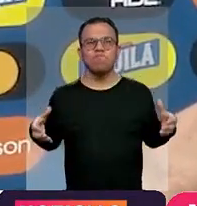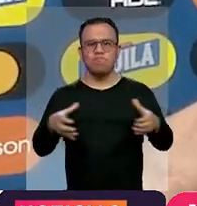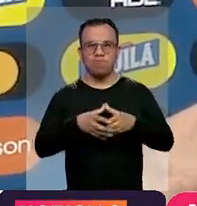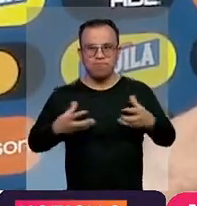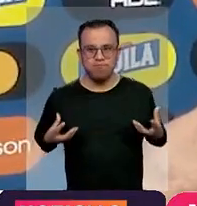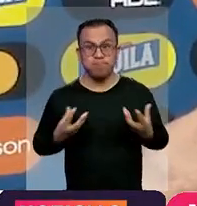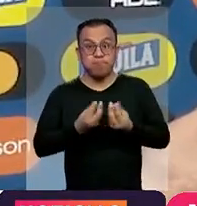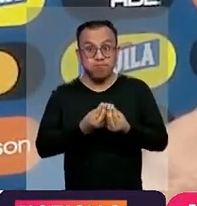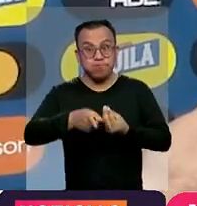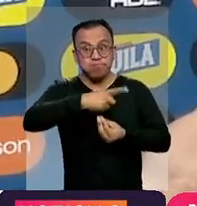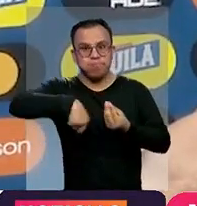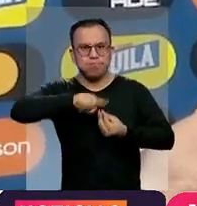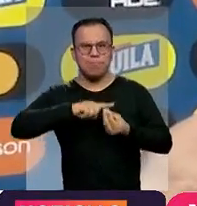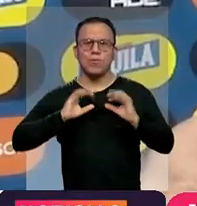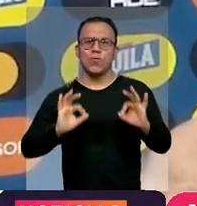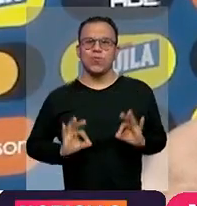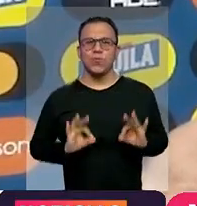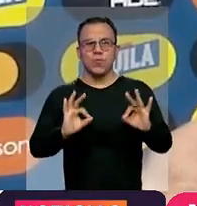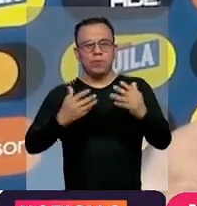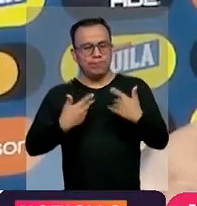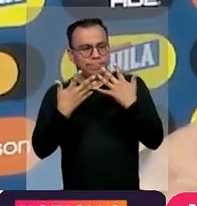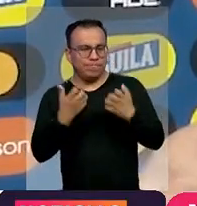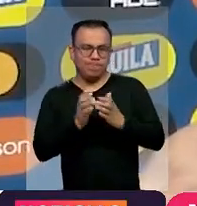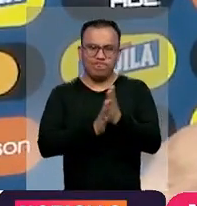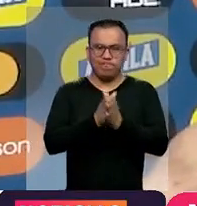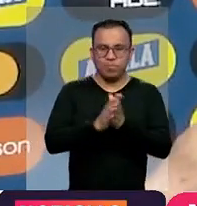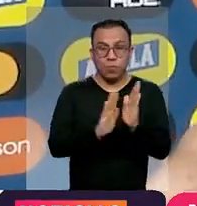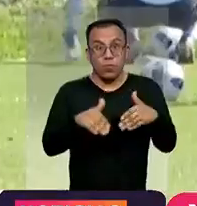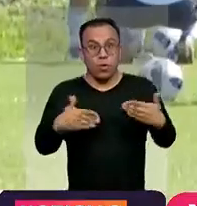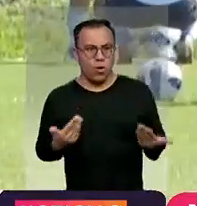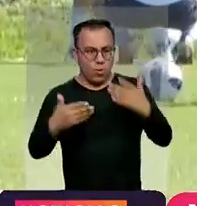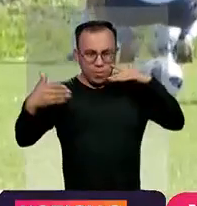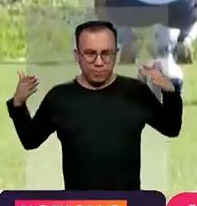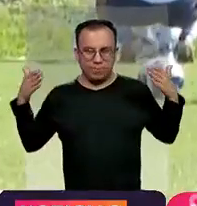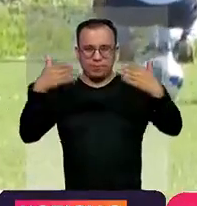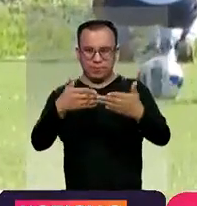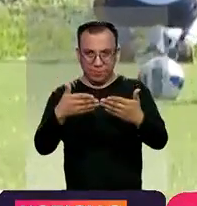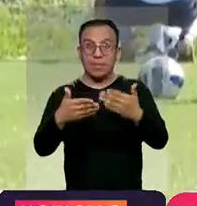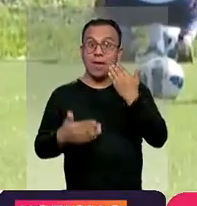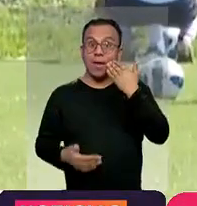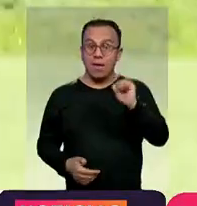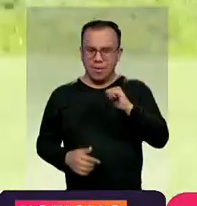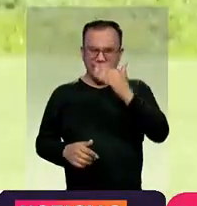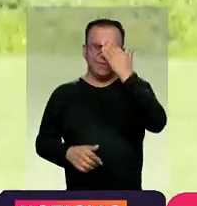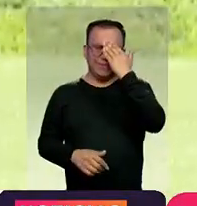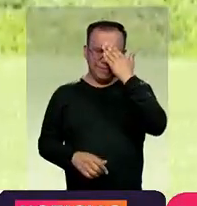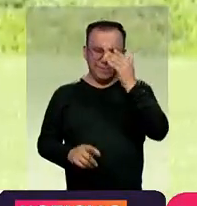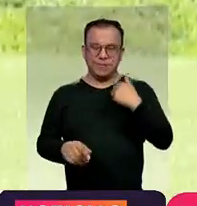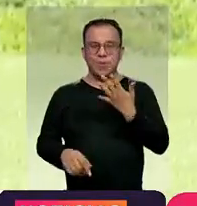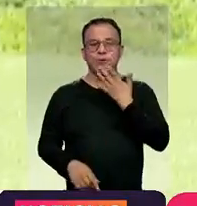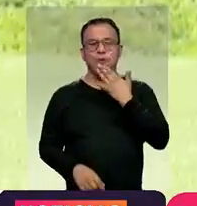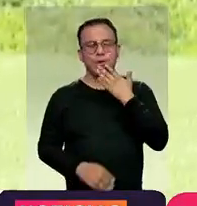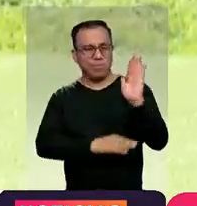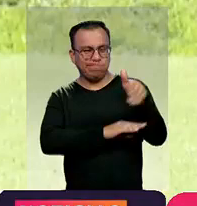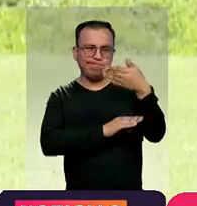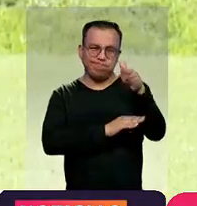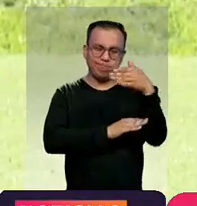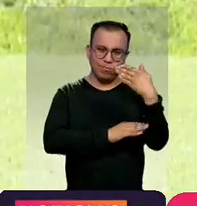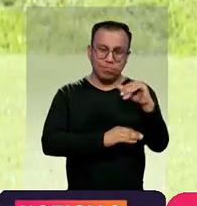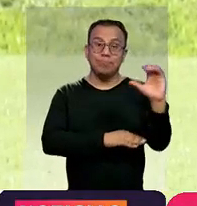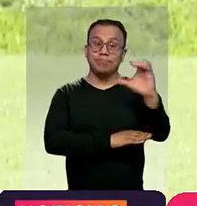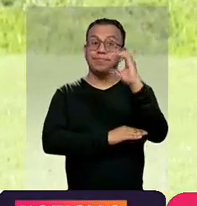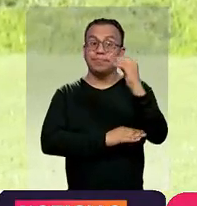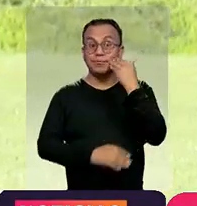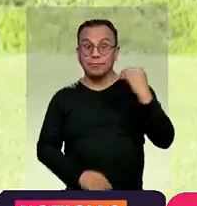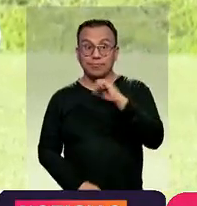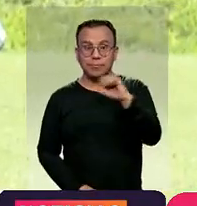grupo y la mejor expectativa es llegar de la mejor manera, concentrada. Las guaraníes saben del favoritismo tricolor en la Conmebol Copa América